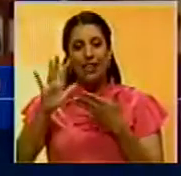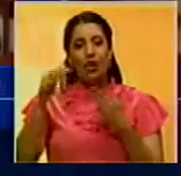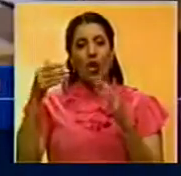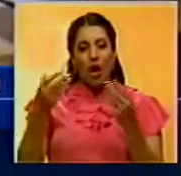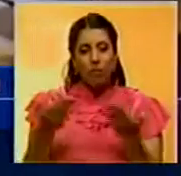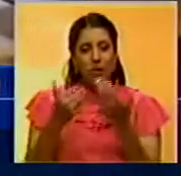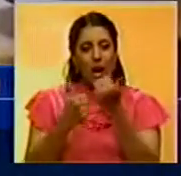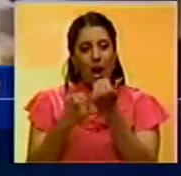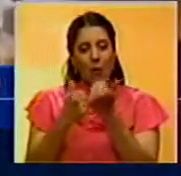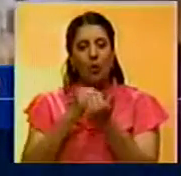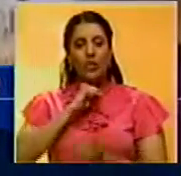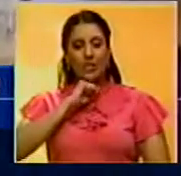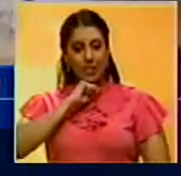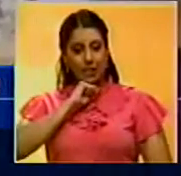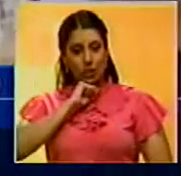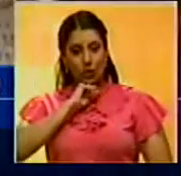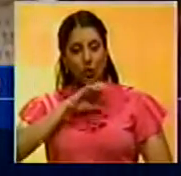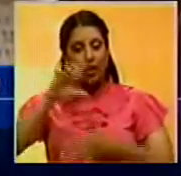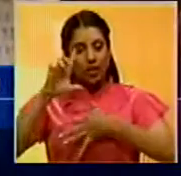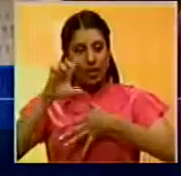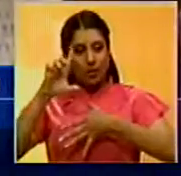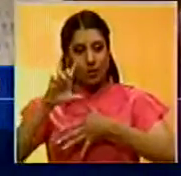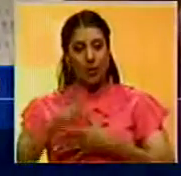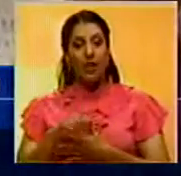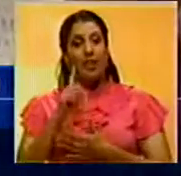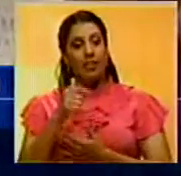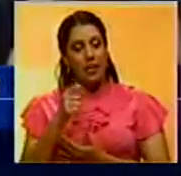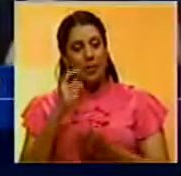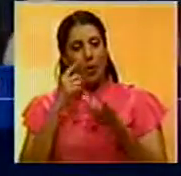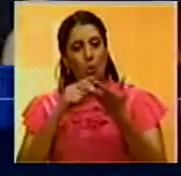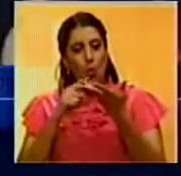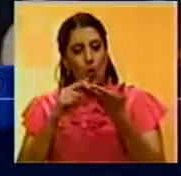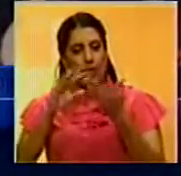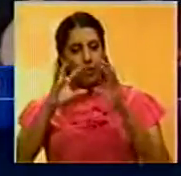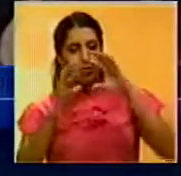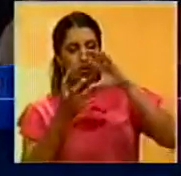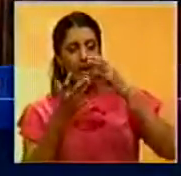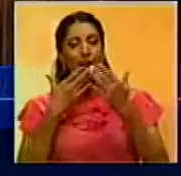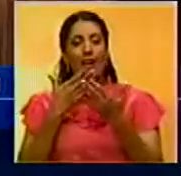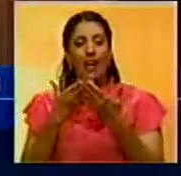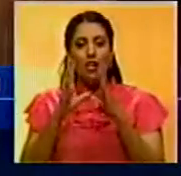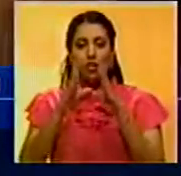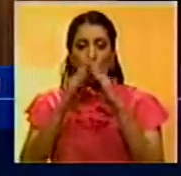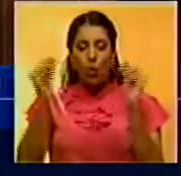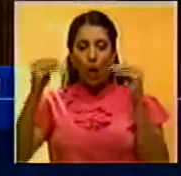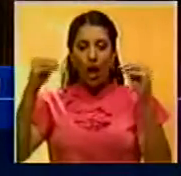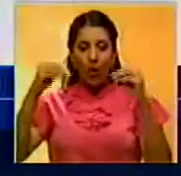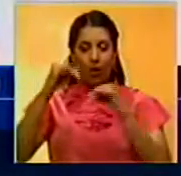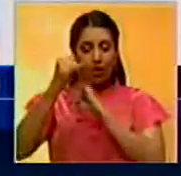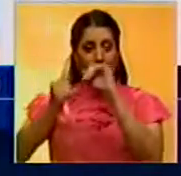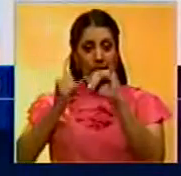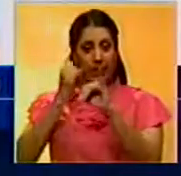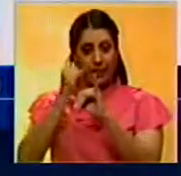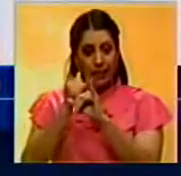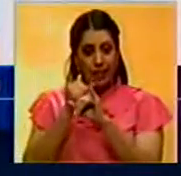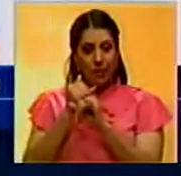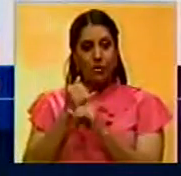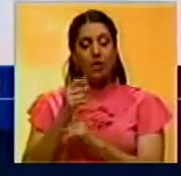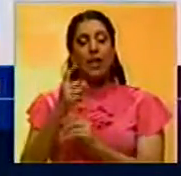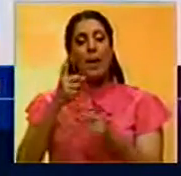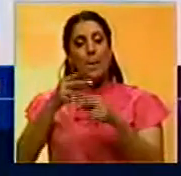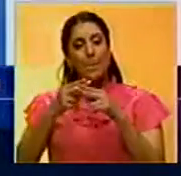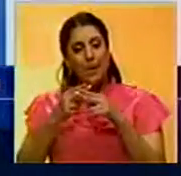contribuyendo con la historia del arte latinoamericano en un contexto global, gracias a todos los acuerdos internacionales de